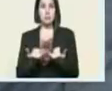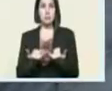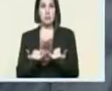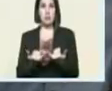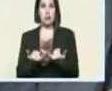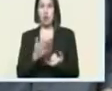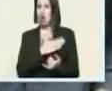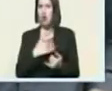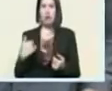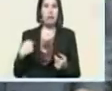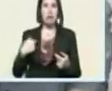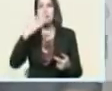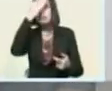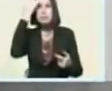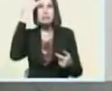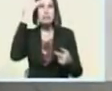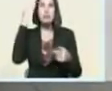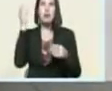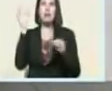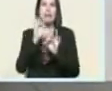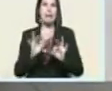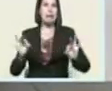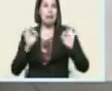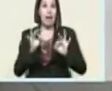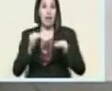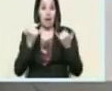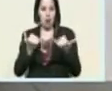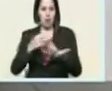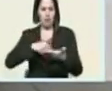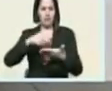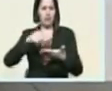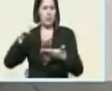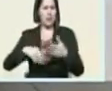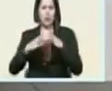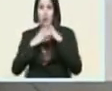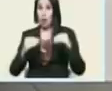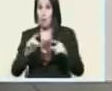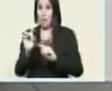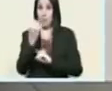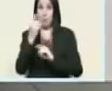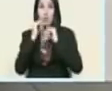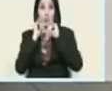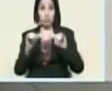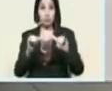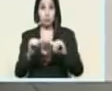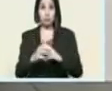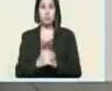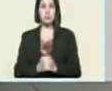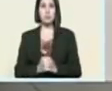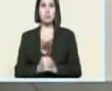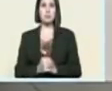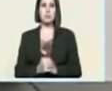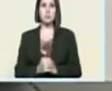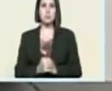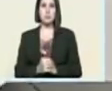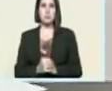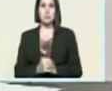No quiero que se me escape nada, ya vamos a firmar todos los decretos. Primer anuncio, ¿verdad?